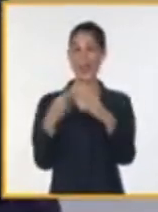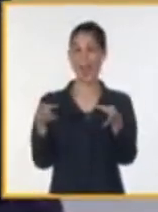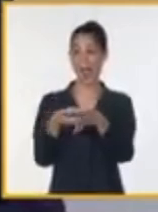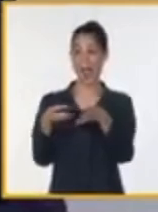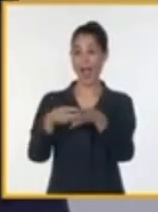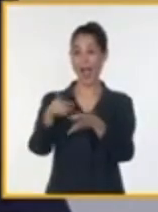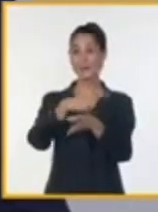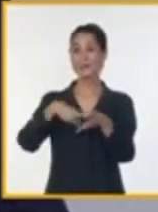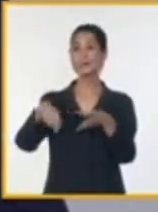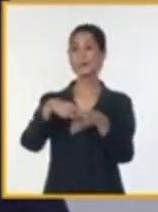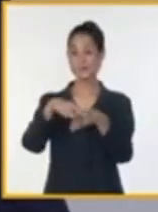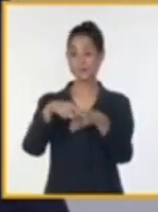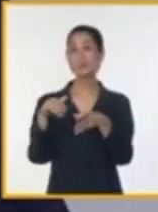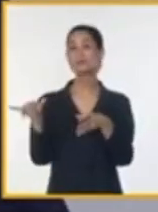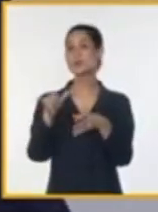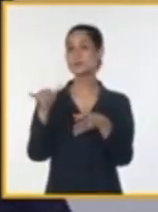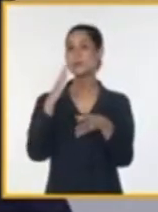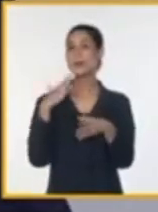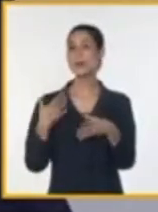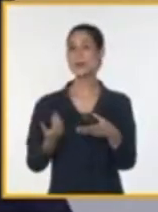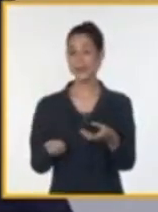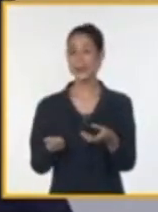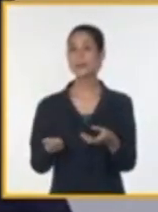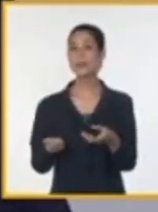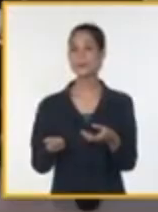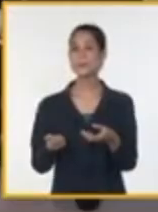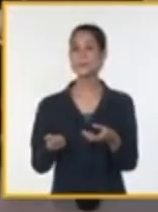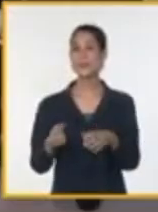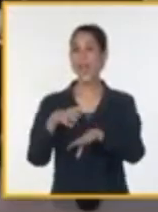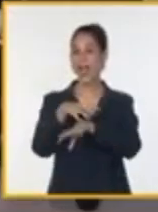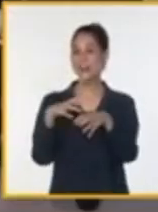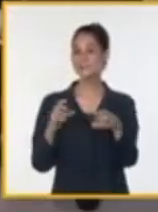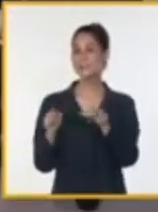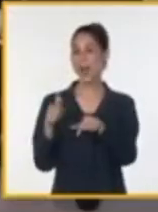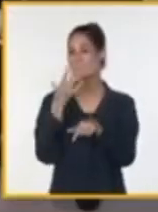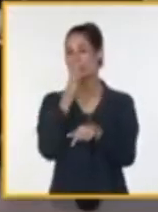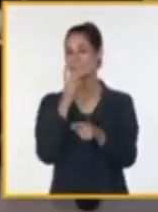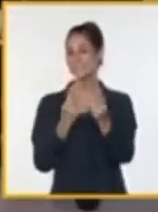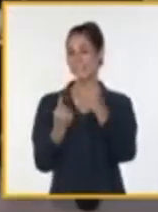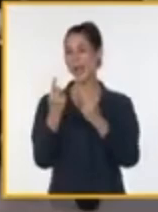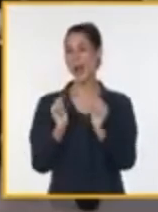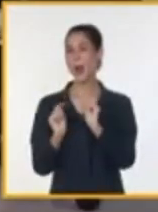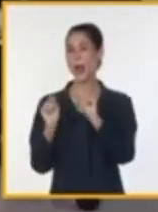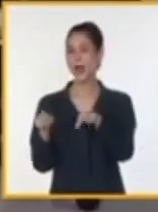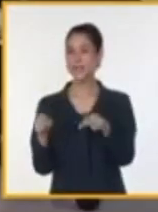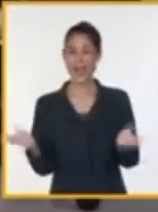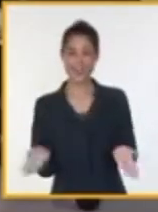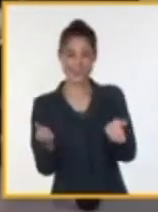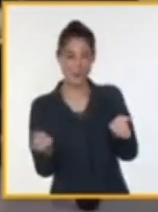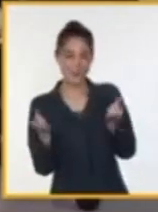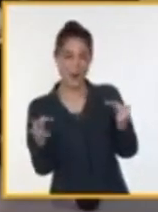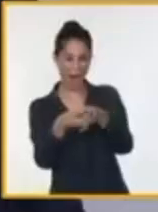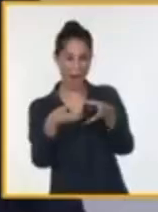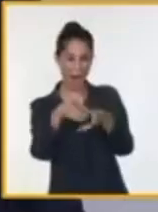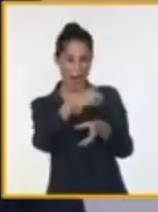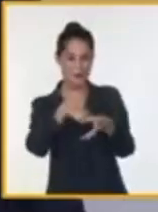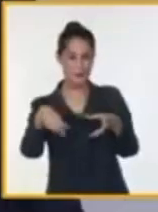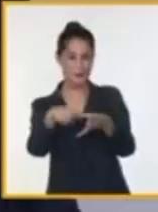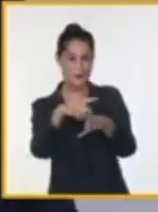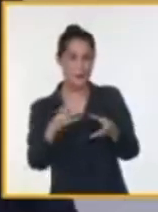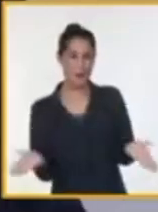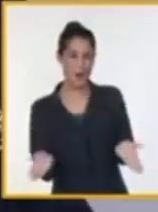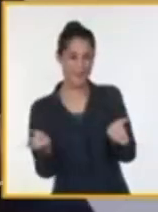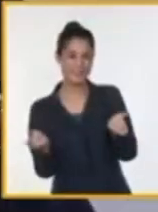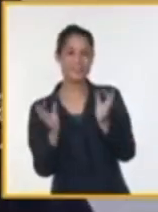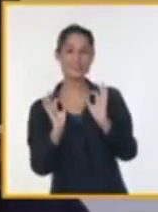medalla tiene también su propia mascota una edición 60 lo y otro tema importante es que en cada una de las